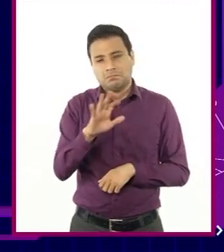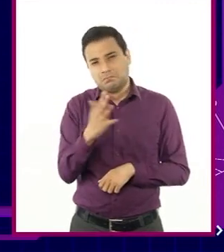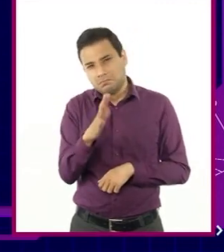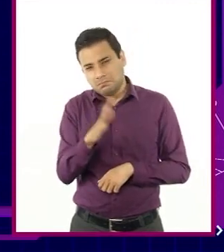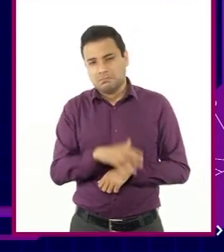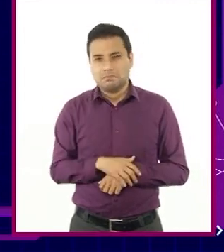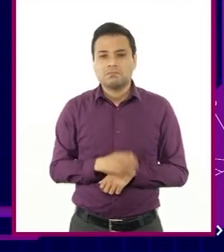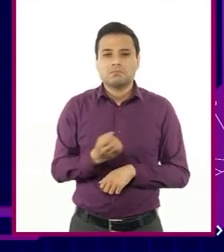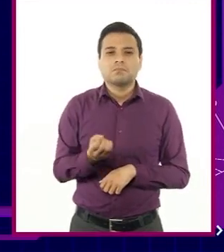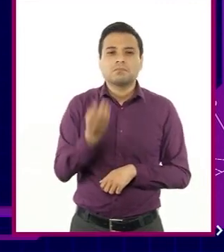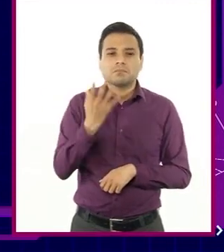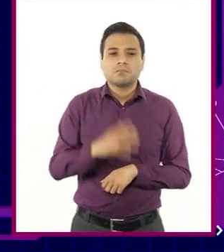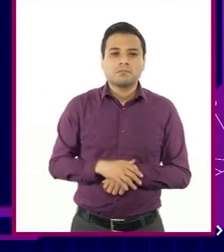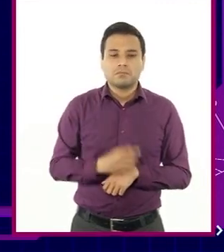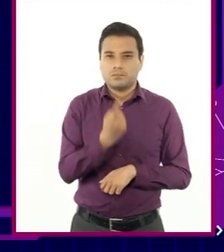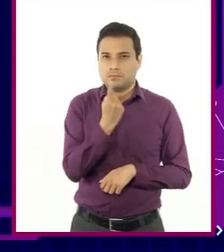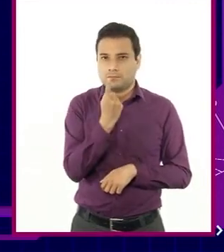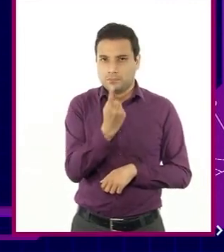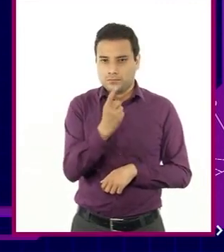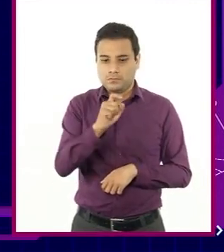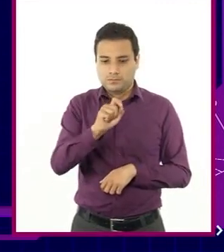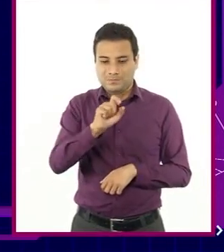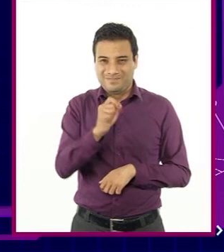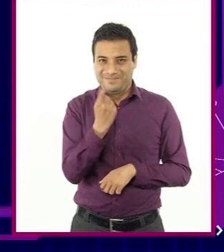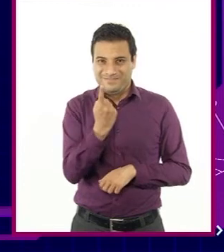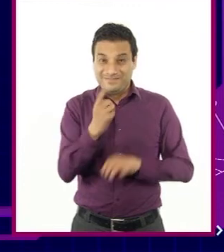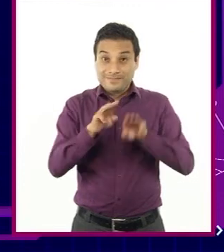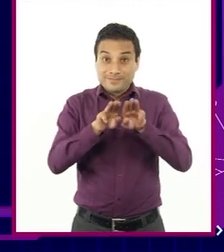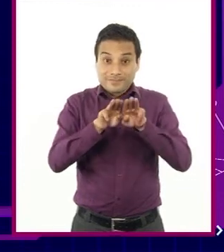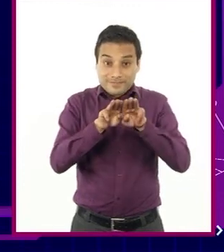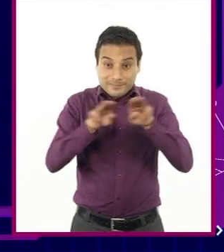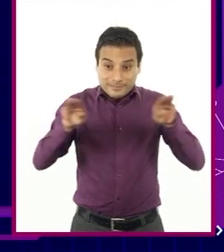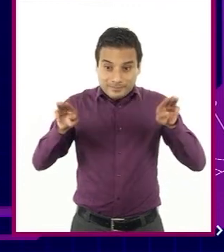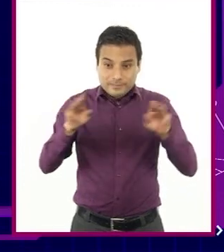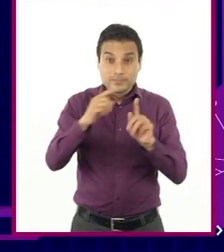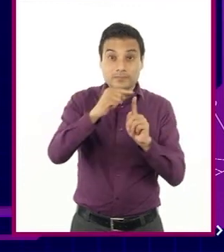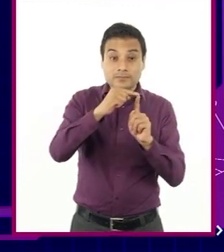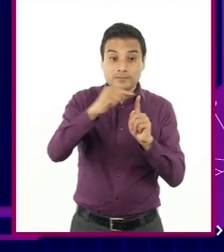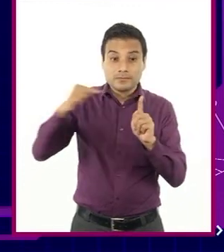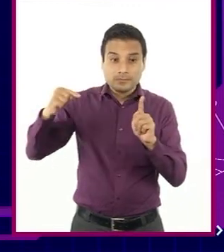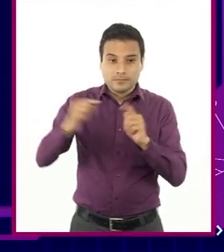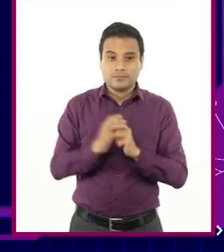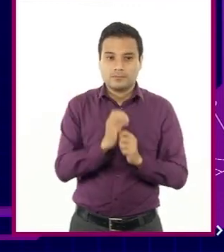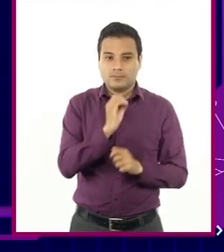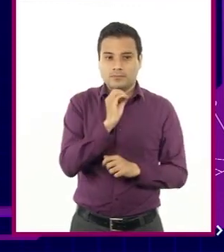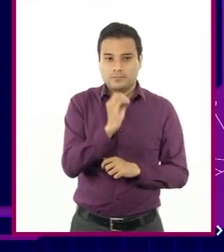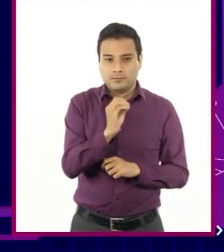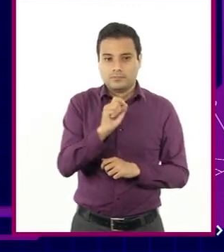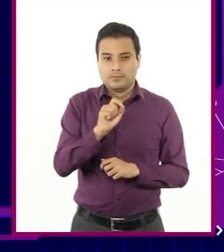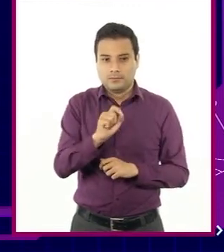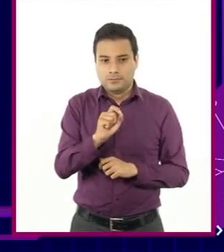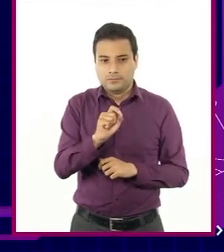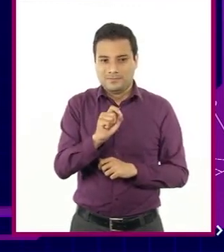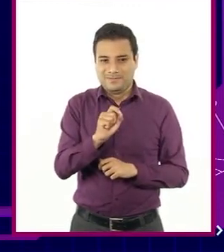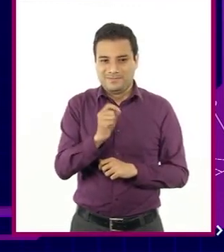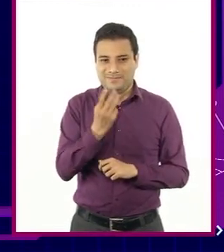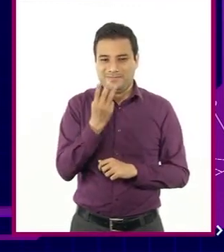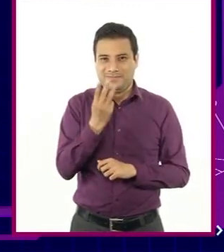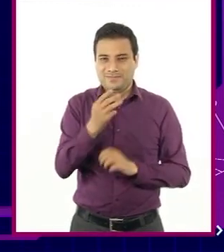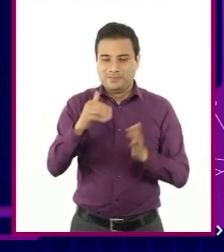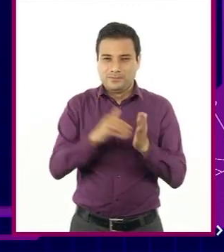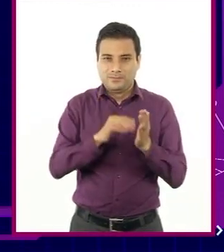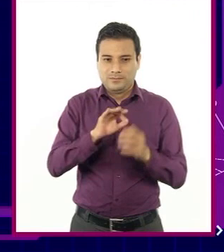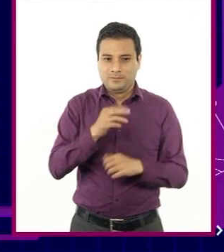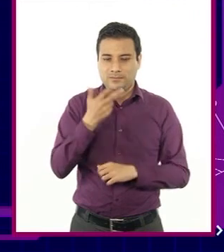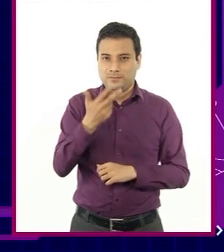metros. Luego dividimos 1.61 metros entre 0.3048 metros sobre pie